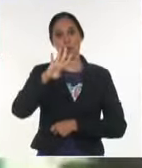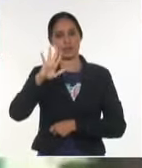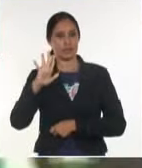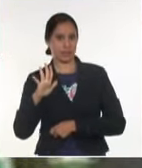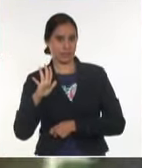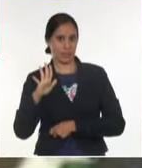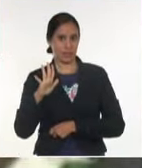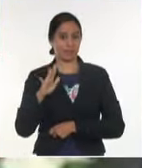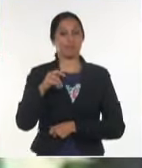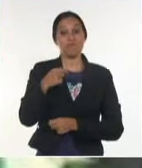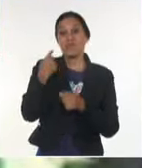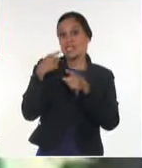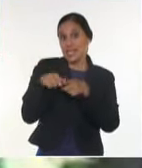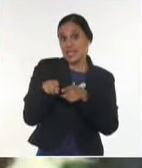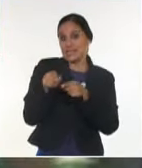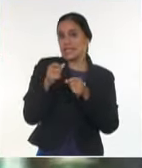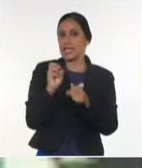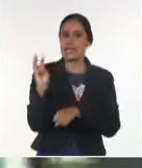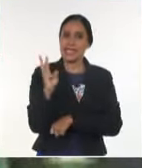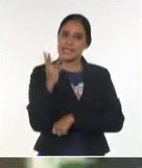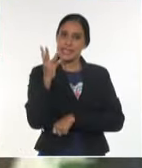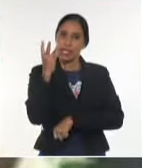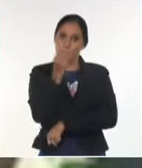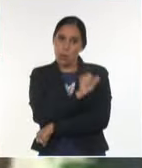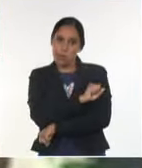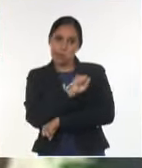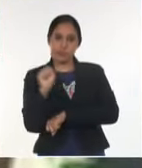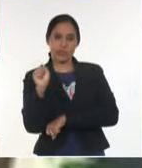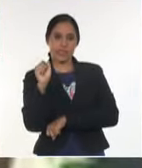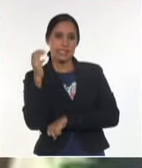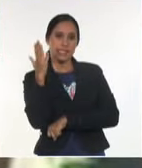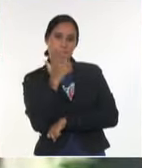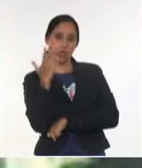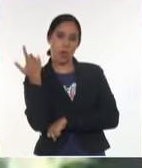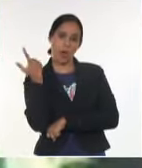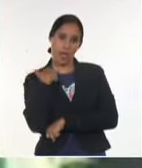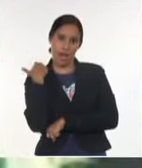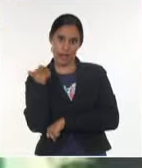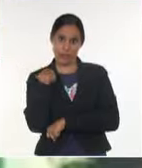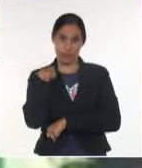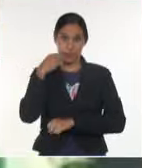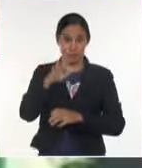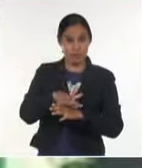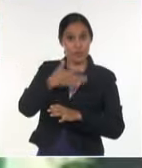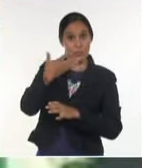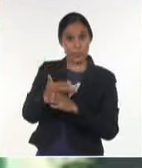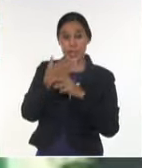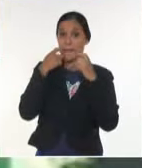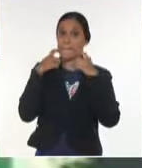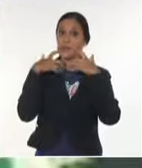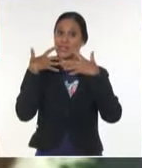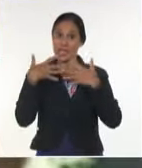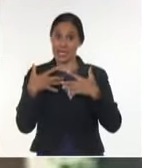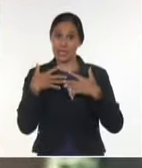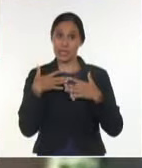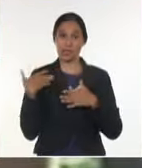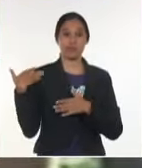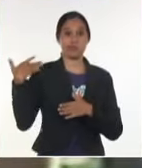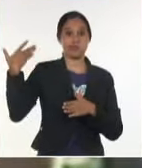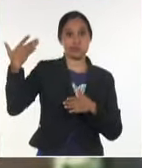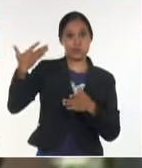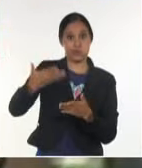este su tercer récord mundial en apenas 5 años. A la luz de nuestros días, los límites del salto de